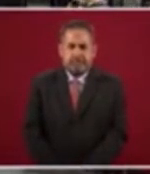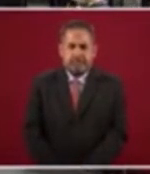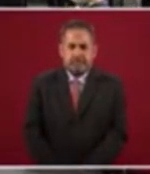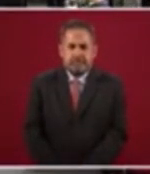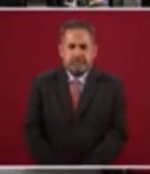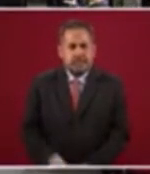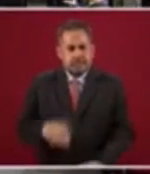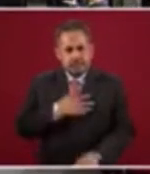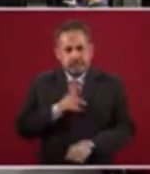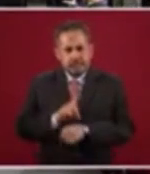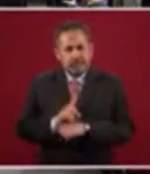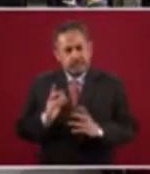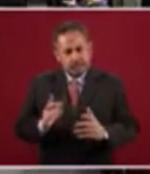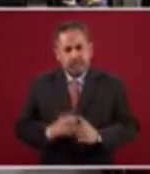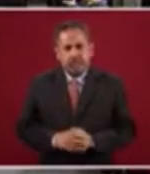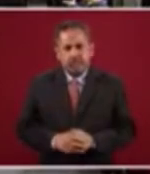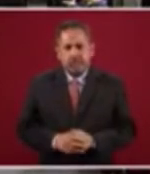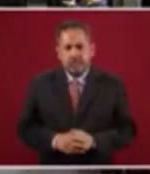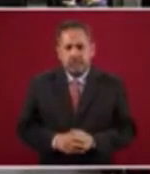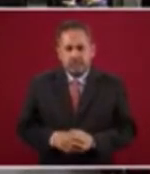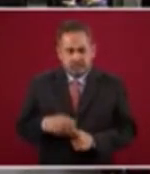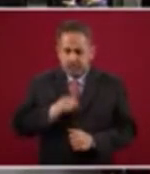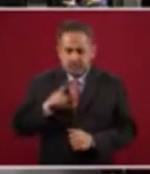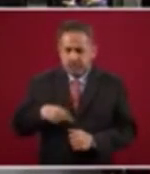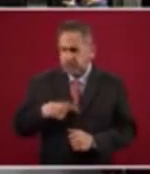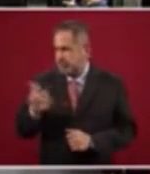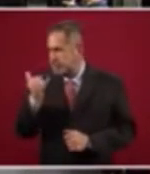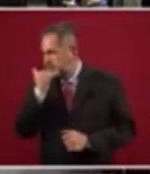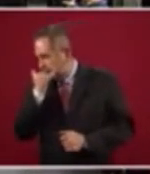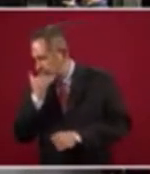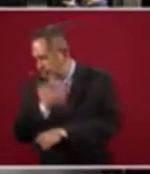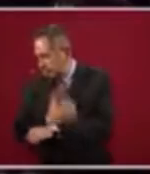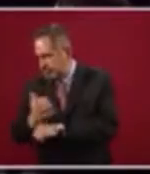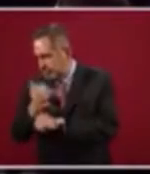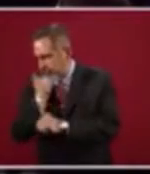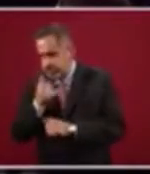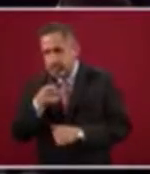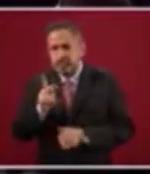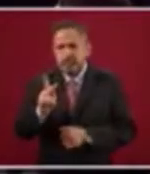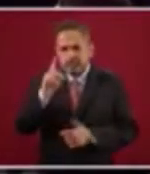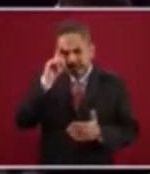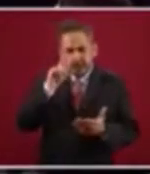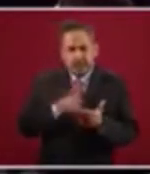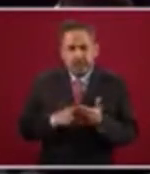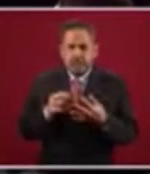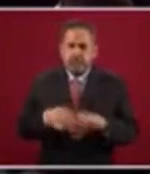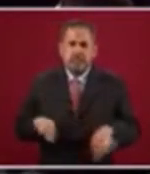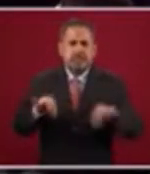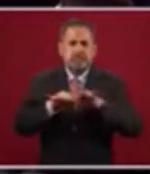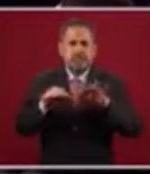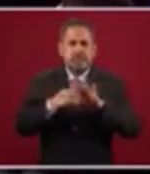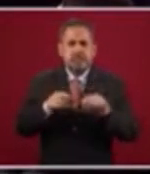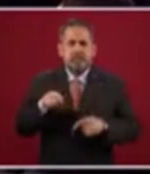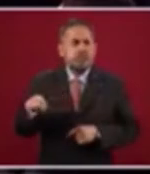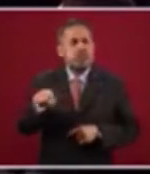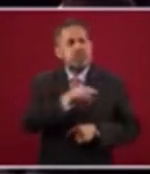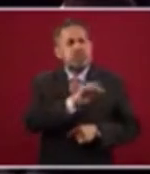Buenos días, presidente. Bueno, no soy así, disculpa, compañera, pero yo creo que sí es de alta importancia. Ustedes a lo